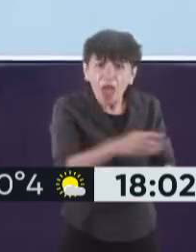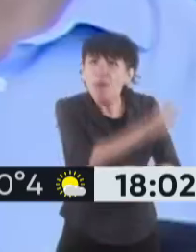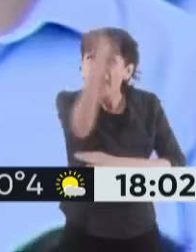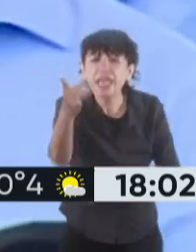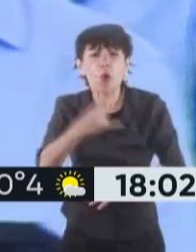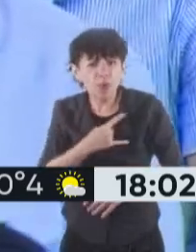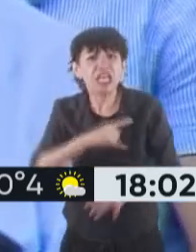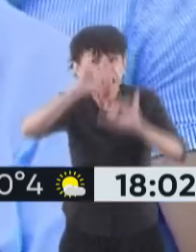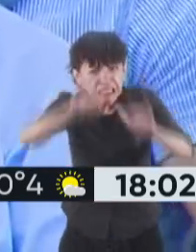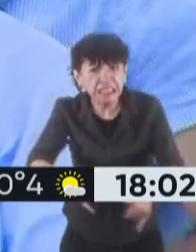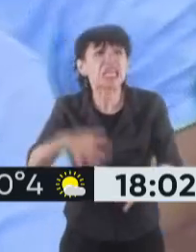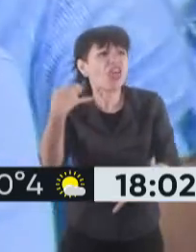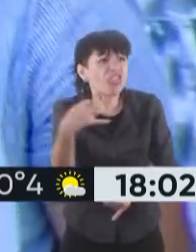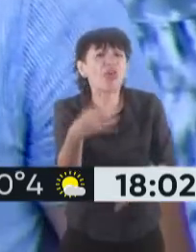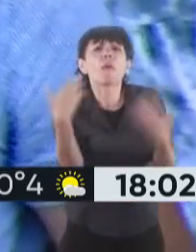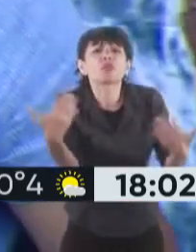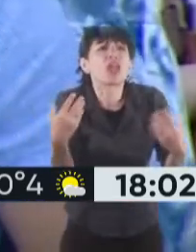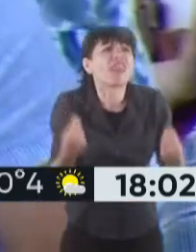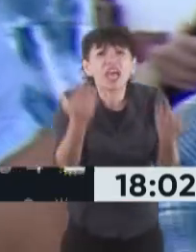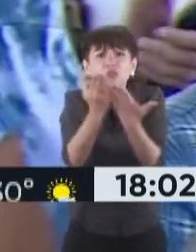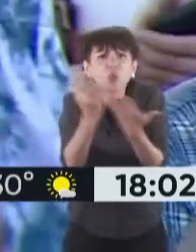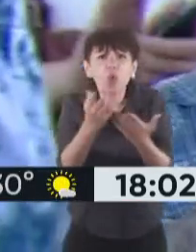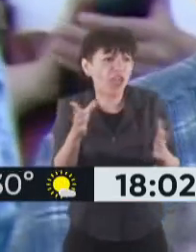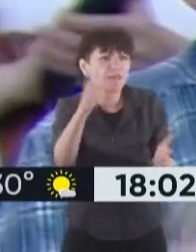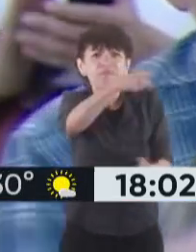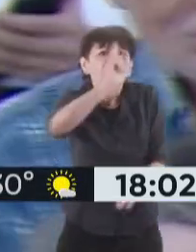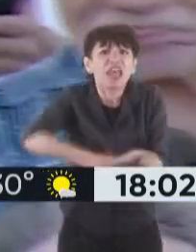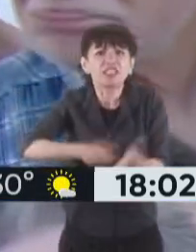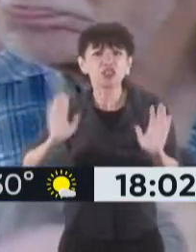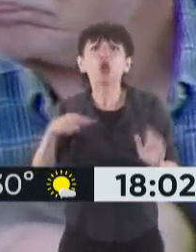de estudiar. Y es lo que tenemos que hacer, darles oportunidad.